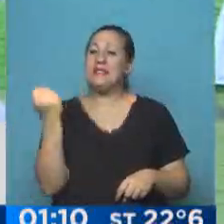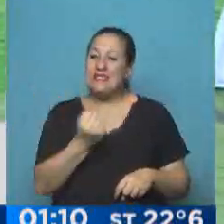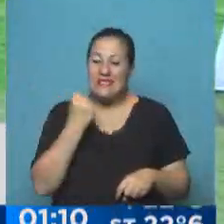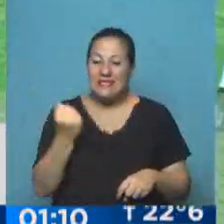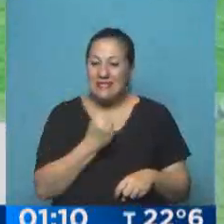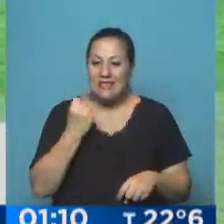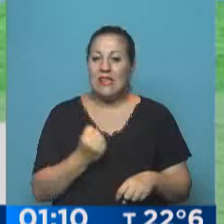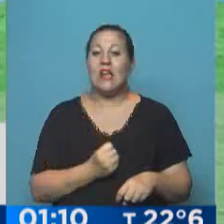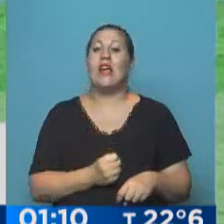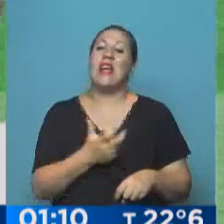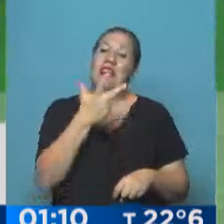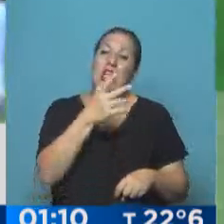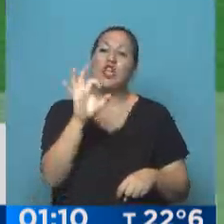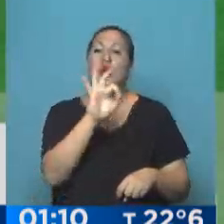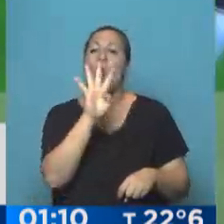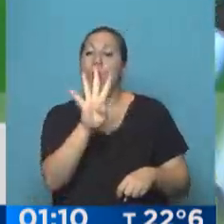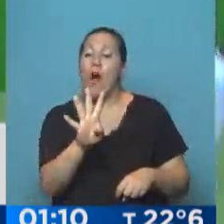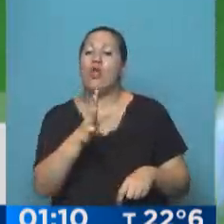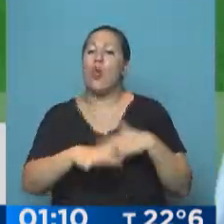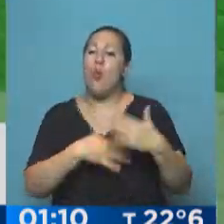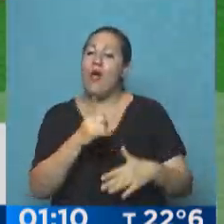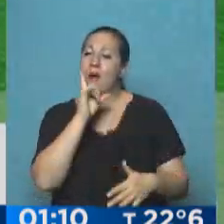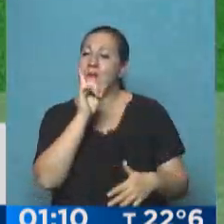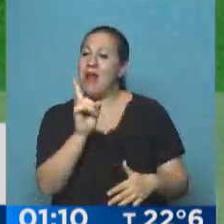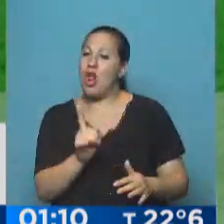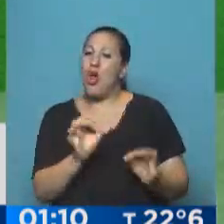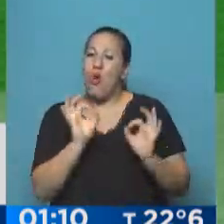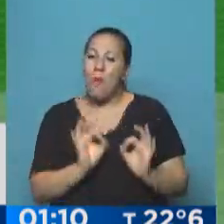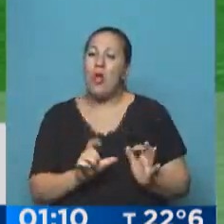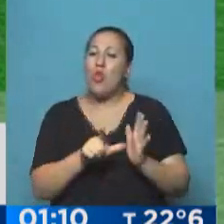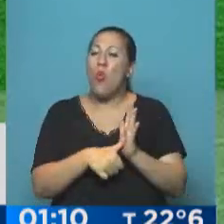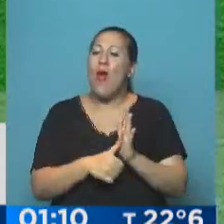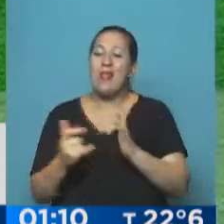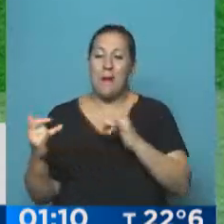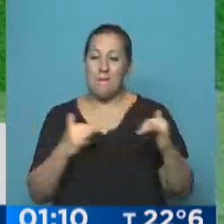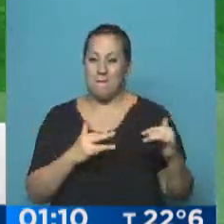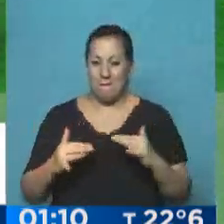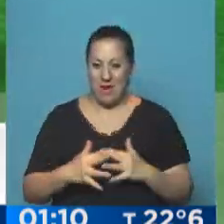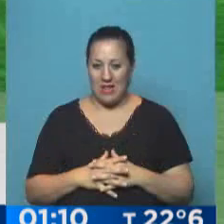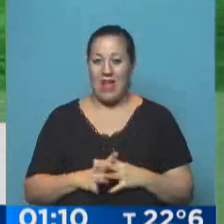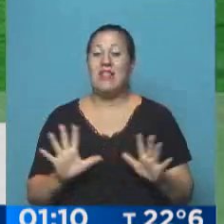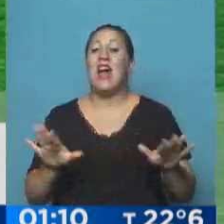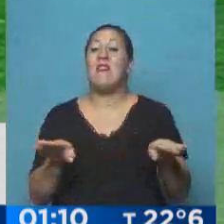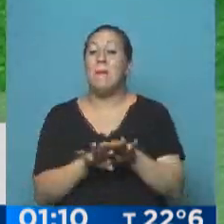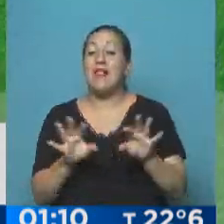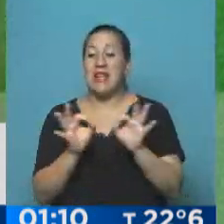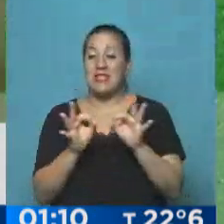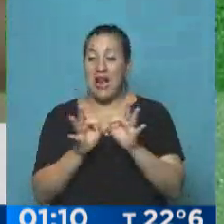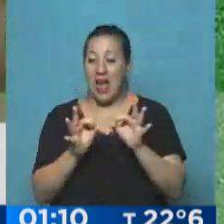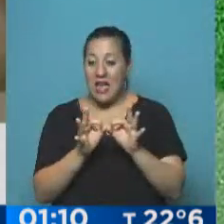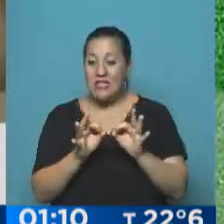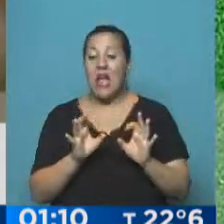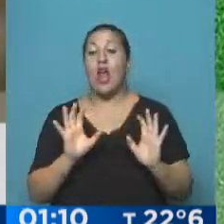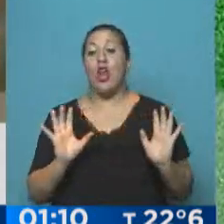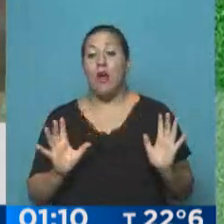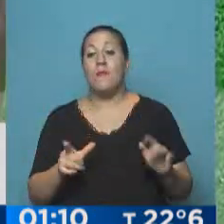hubo 3 o 4 jugadas de peligro en todo el partido. Como estaba igualado 0-0, fueron a la definición ya al tiempo